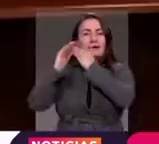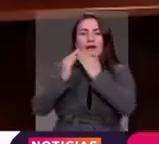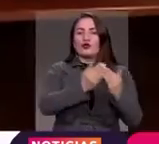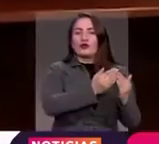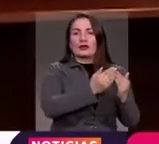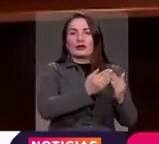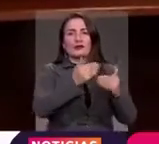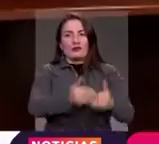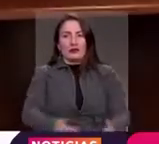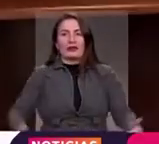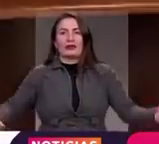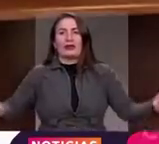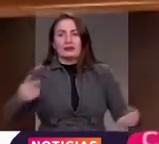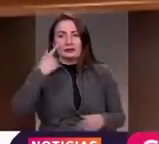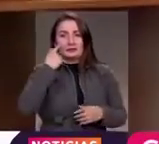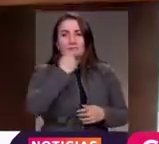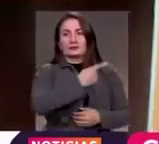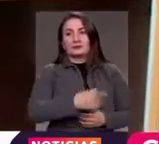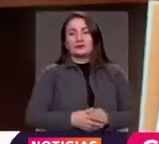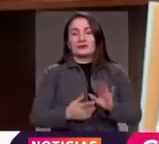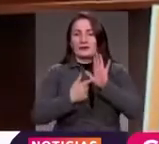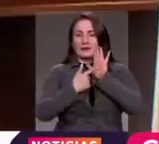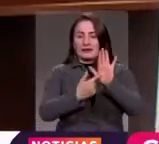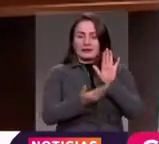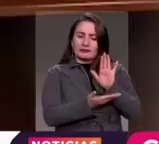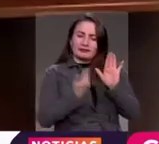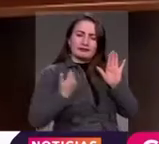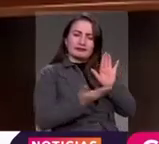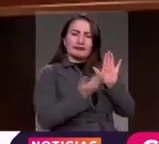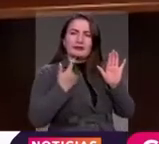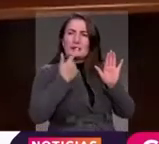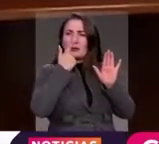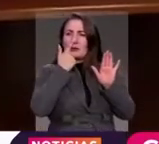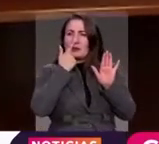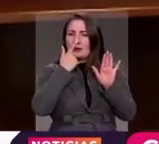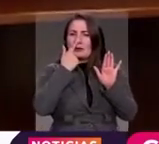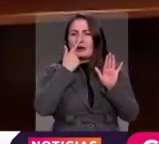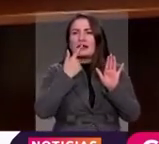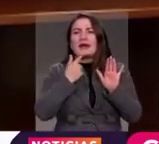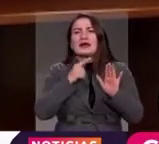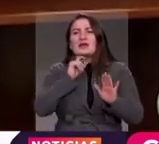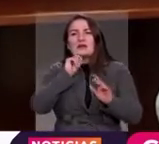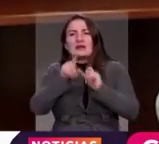infantil. Y ella quiere mostrarle qué es lo más especial y tiene mucha curiosidad y